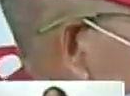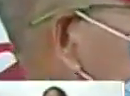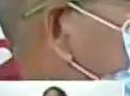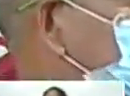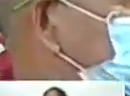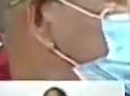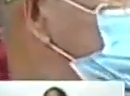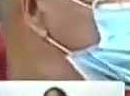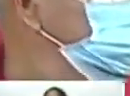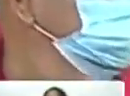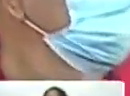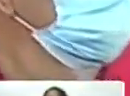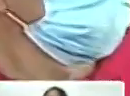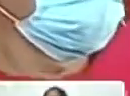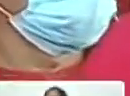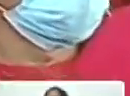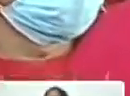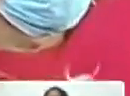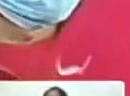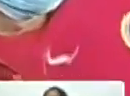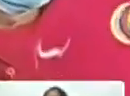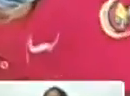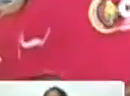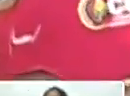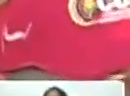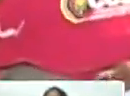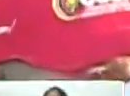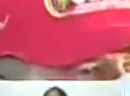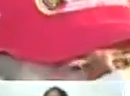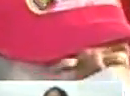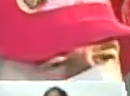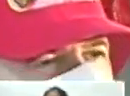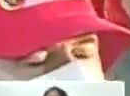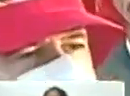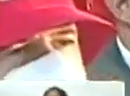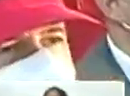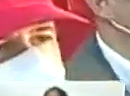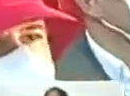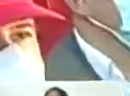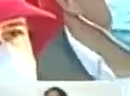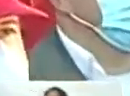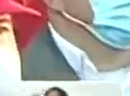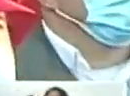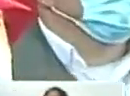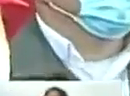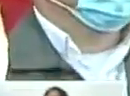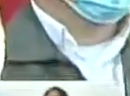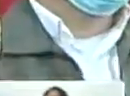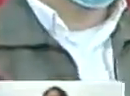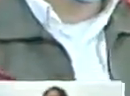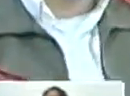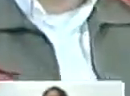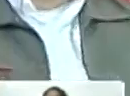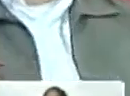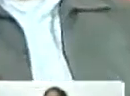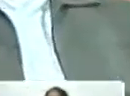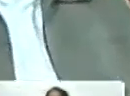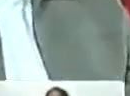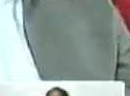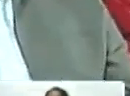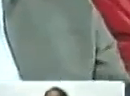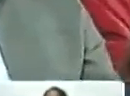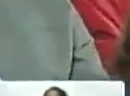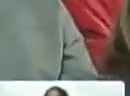pase con mis vecinos del Lídice, en el norte de Caracas. Allá están mis